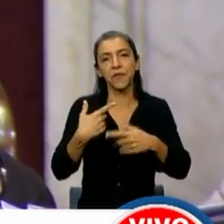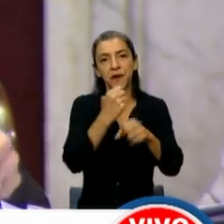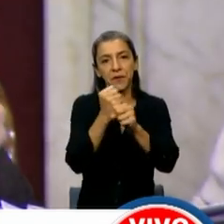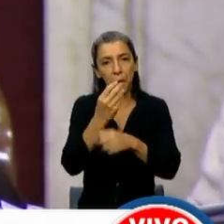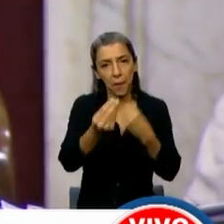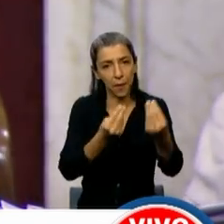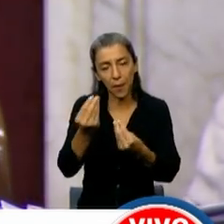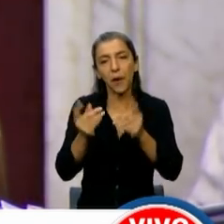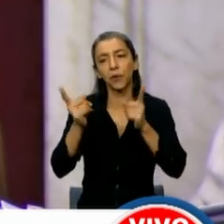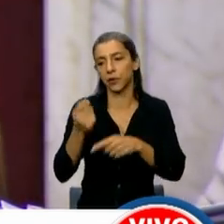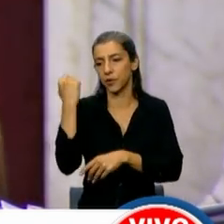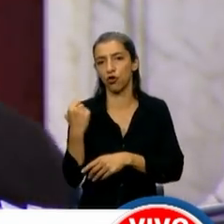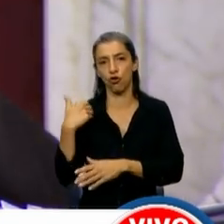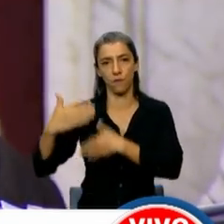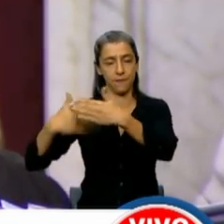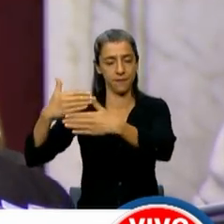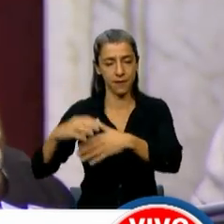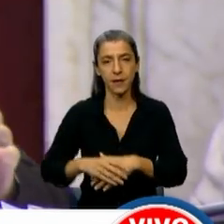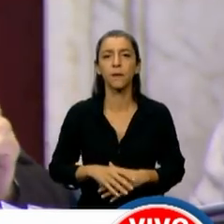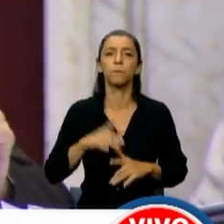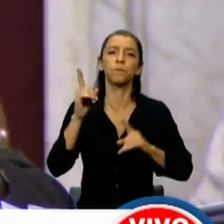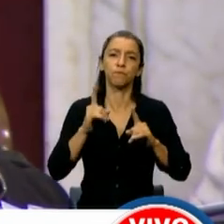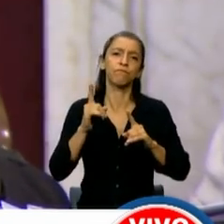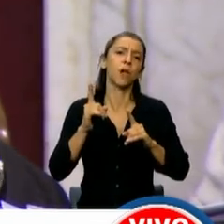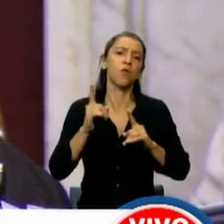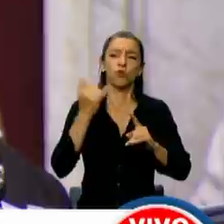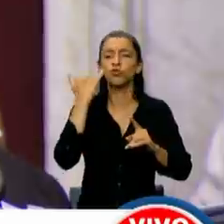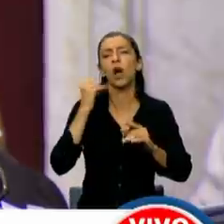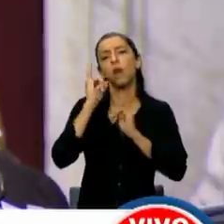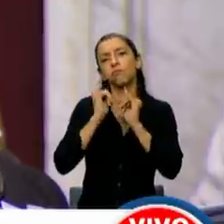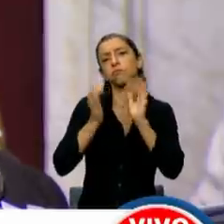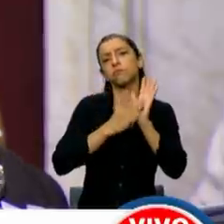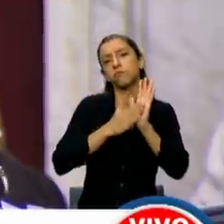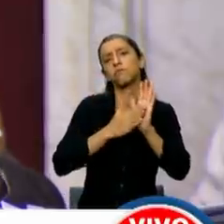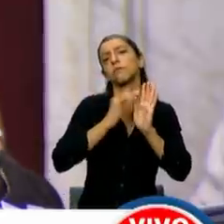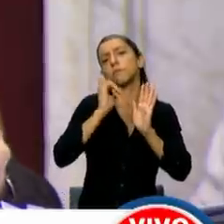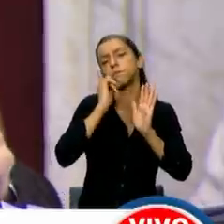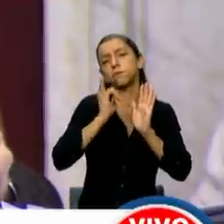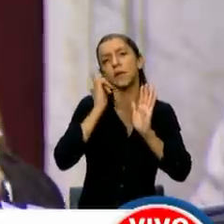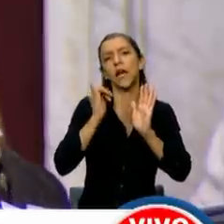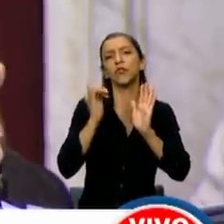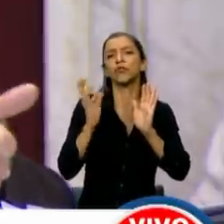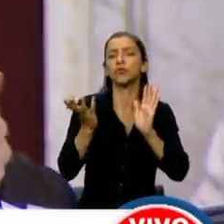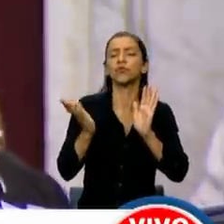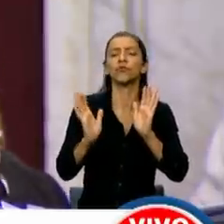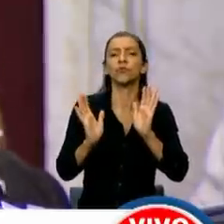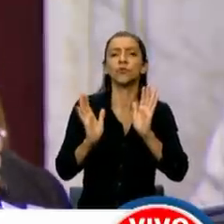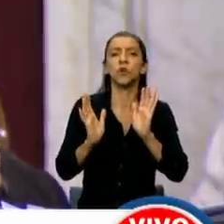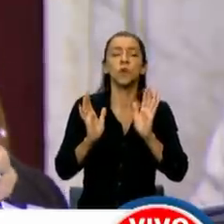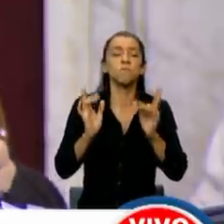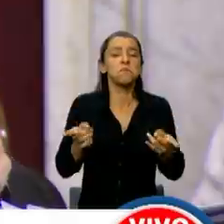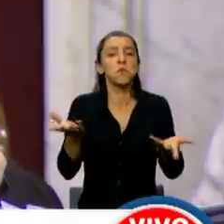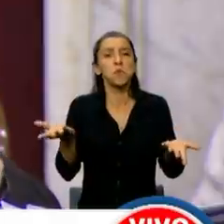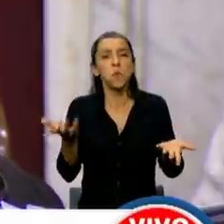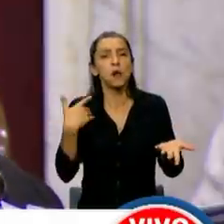económica se ha sostenido con argumentos múltiples en contra de lo que hoy estamos tratando sin embargo no se me viene a la